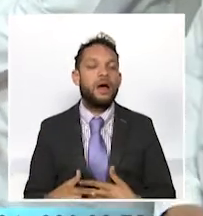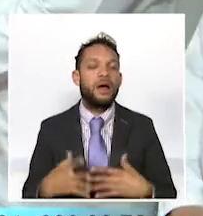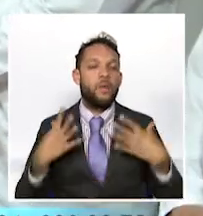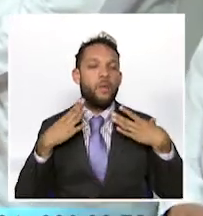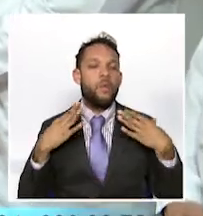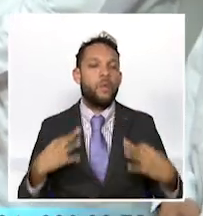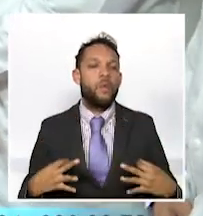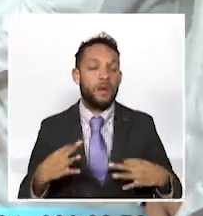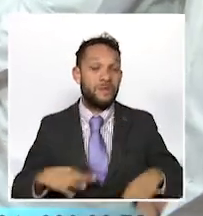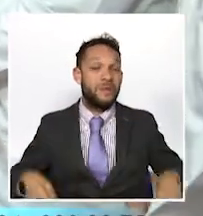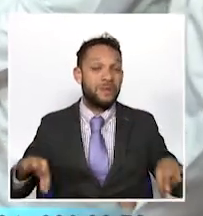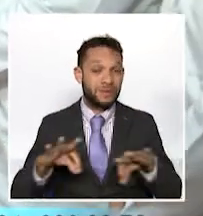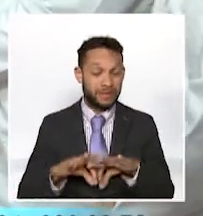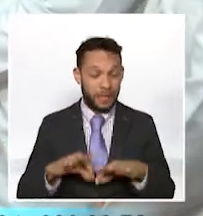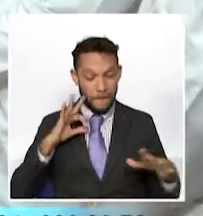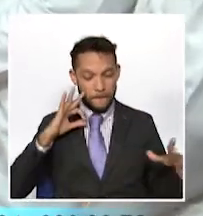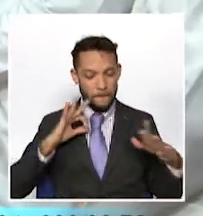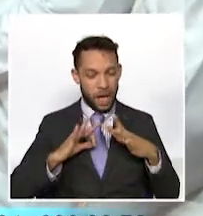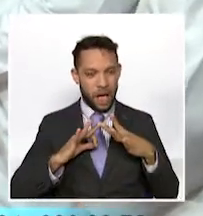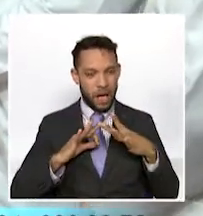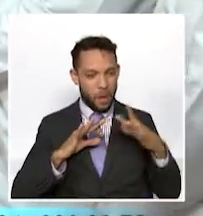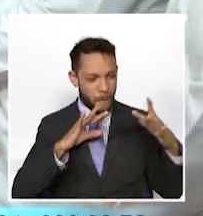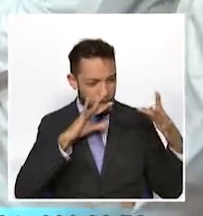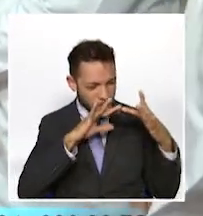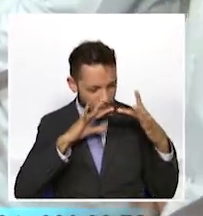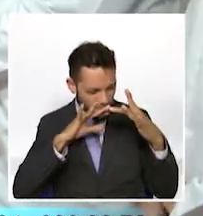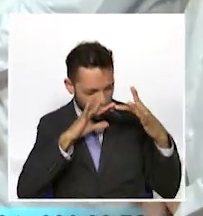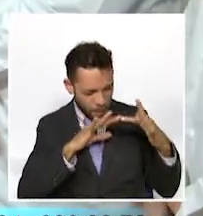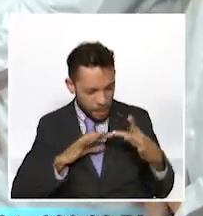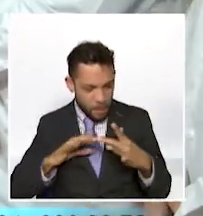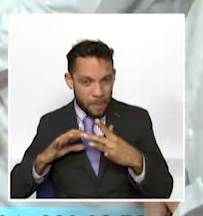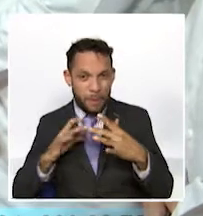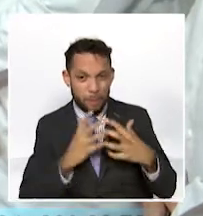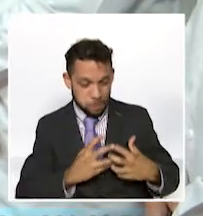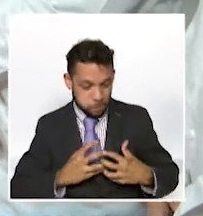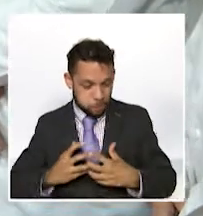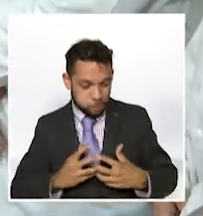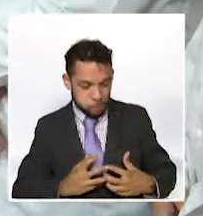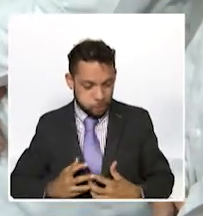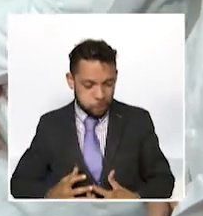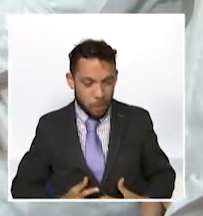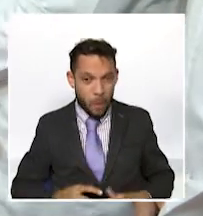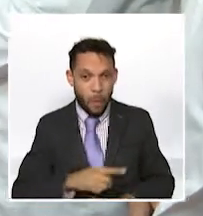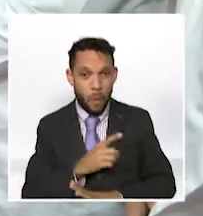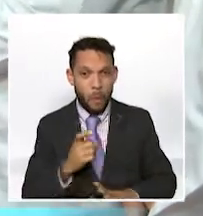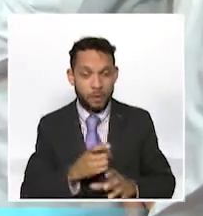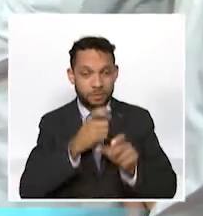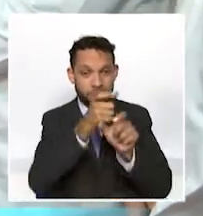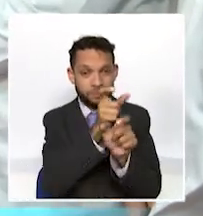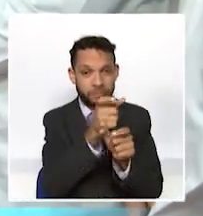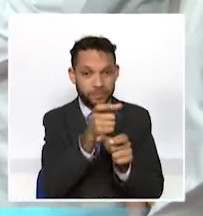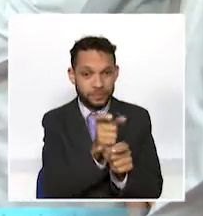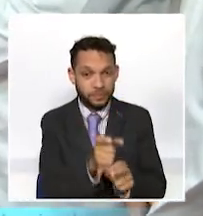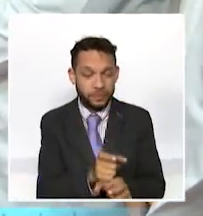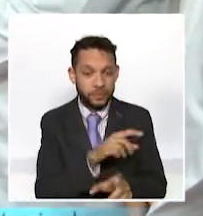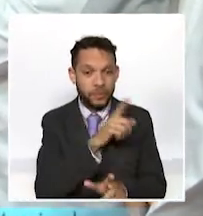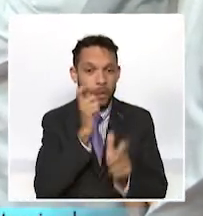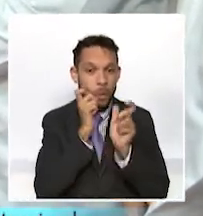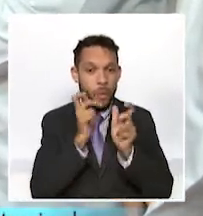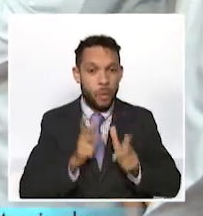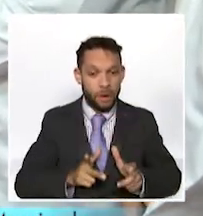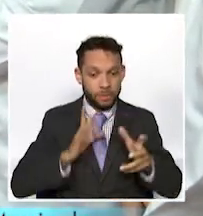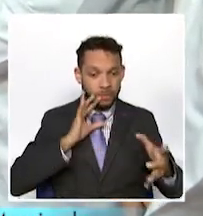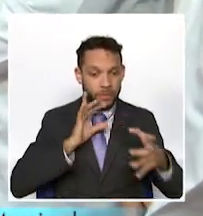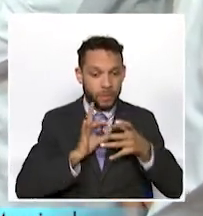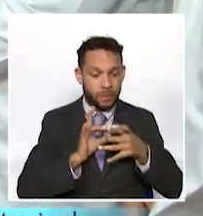de subluxación, buscar una manera de empezar a alinear ese daño neuroestructural o esa posición neuroestructural del paciente con unos ajustes que vienen